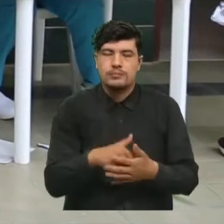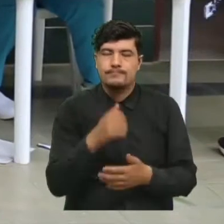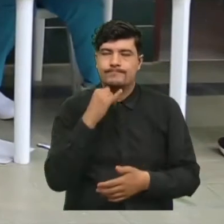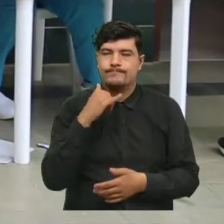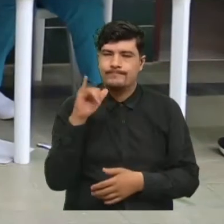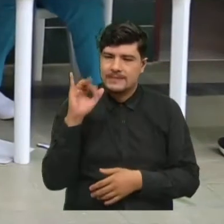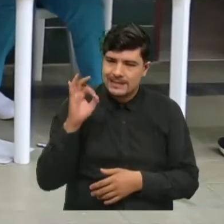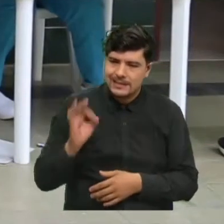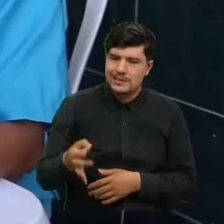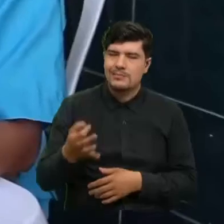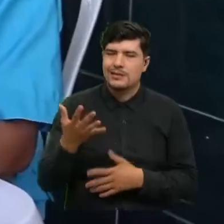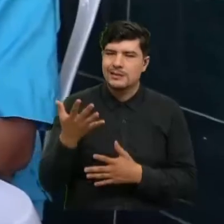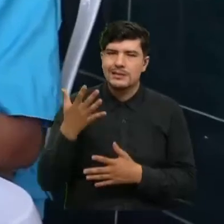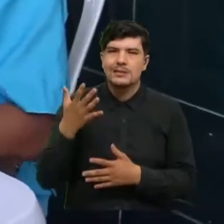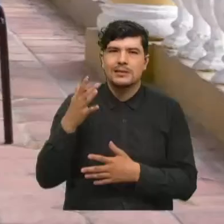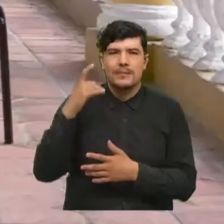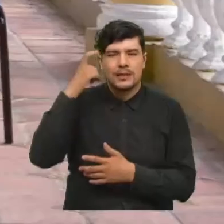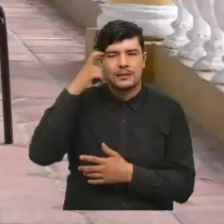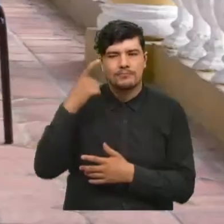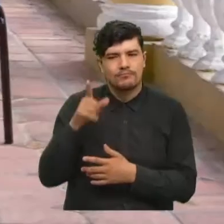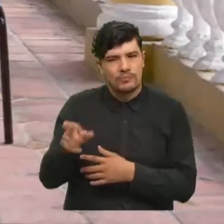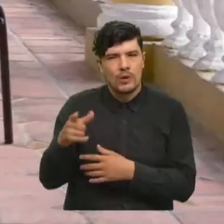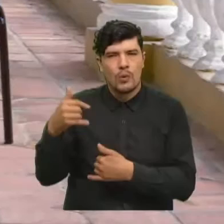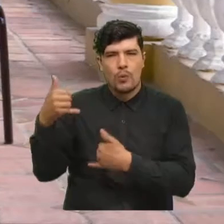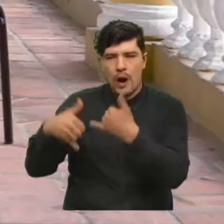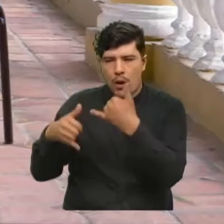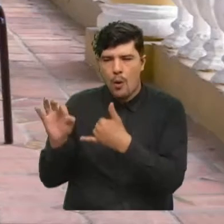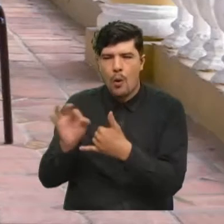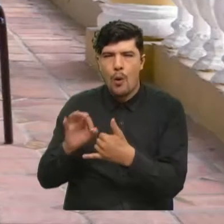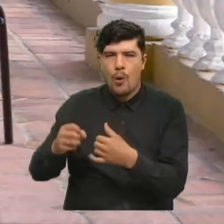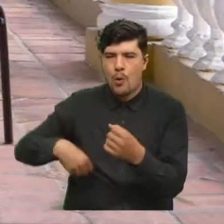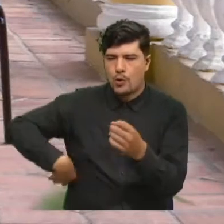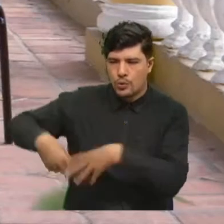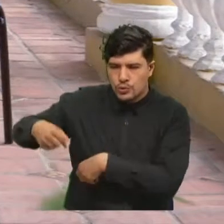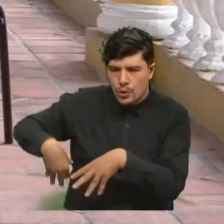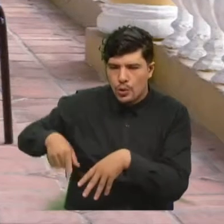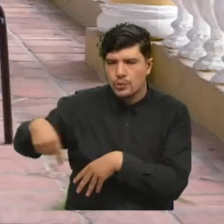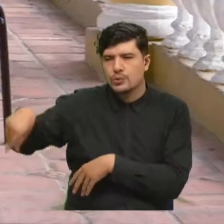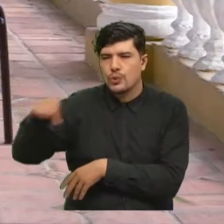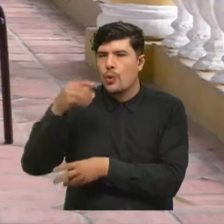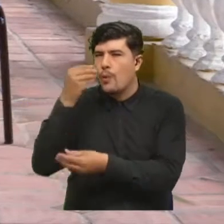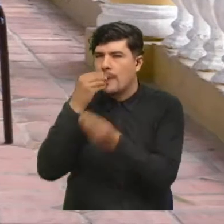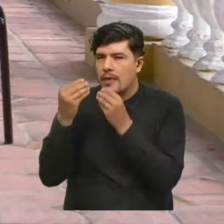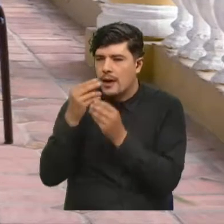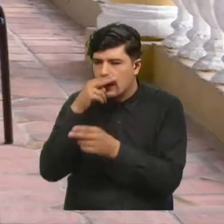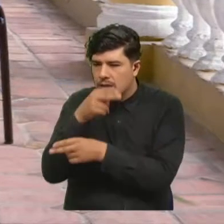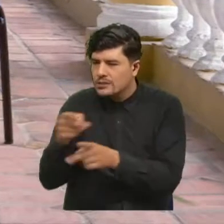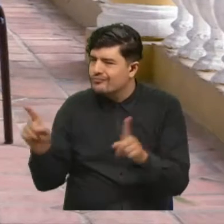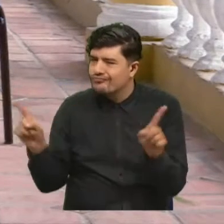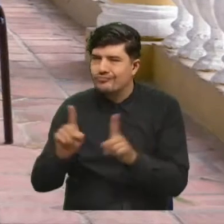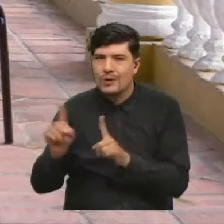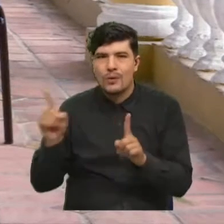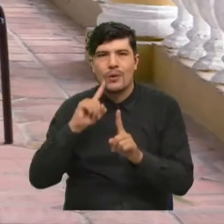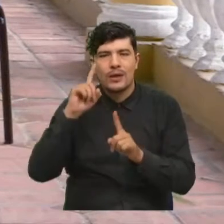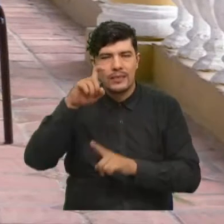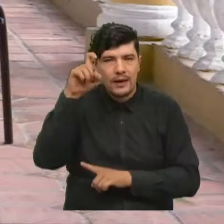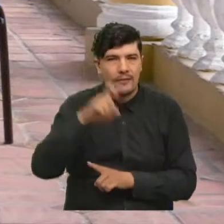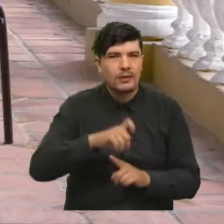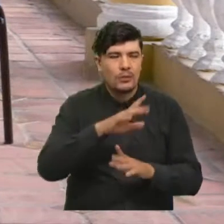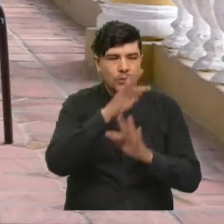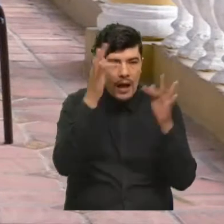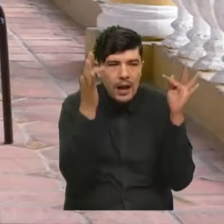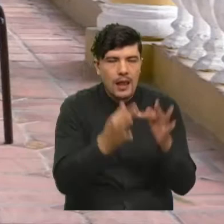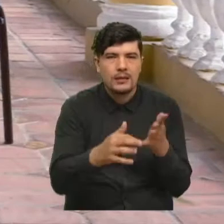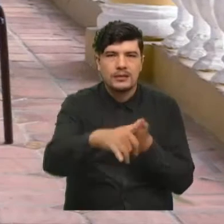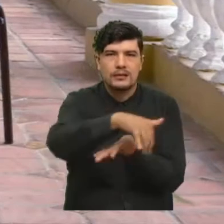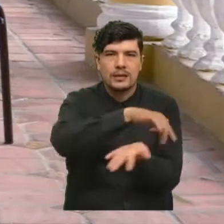tenemos y llegar con mayor cobertura a las 272 instituciones a las 2200 18 sedes y creo